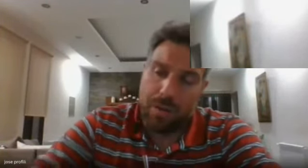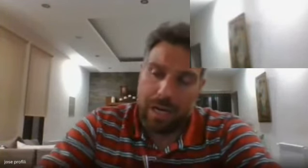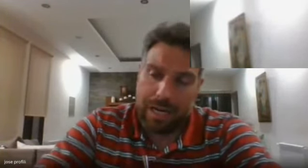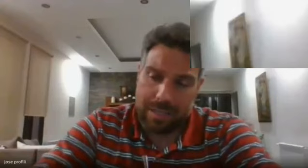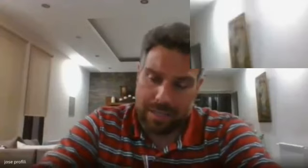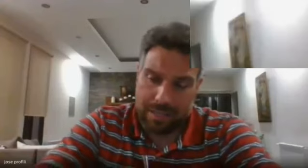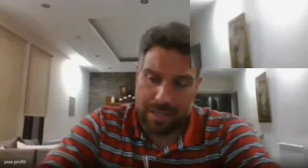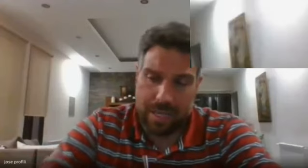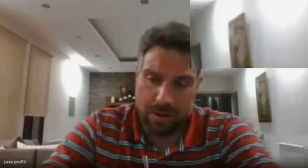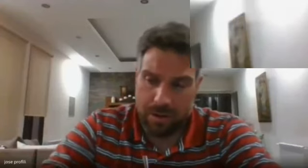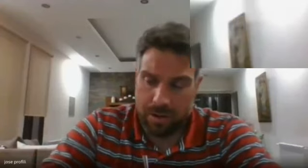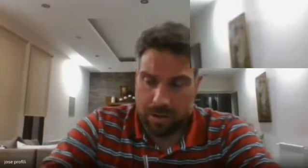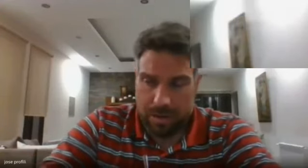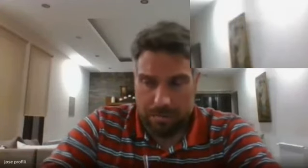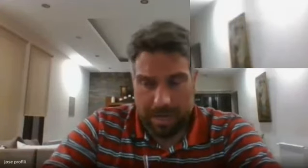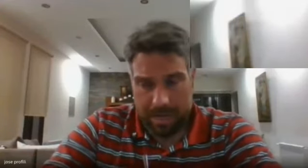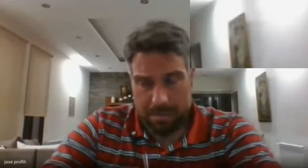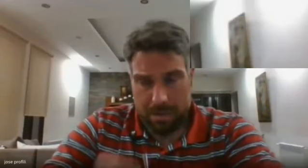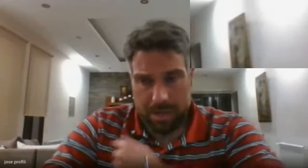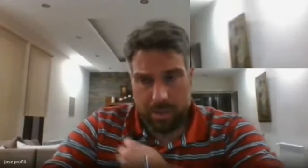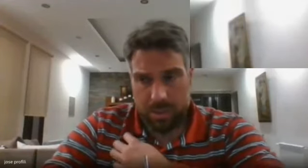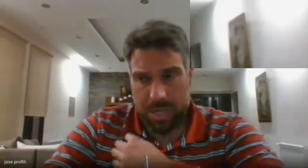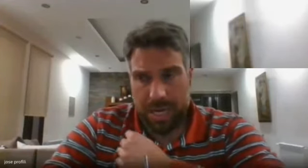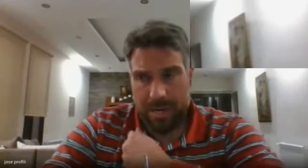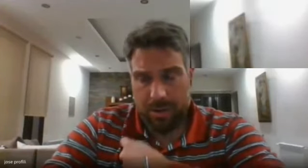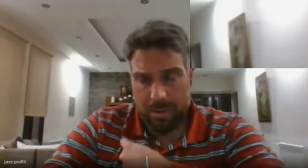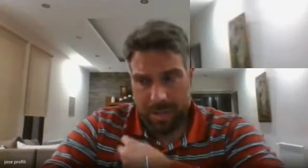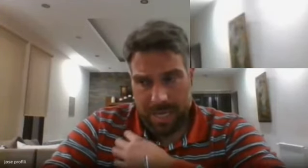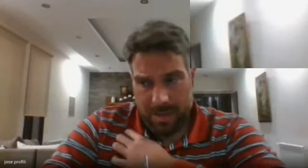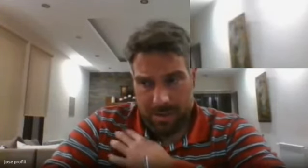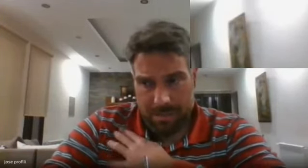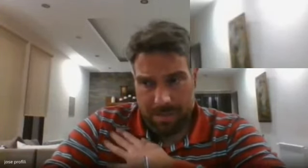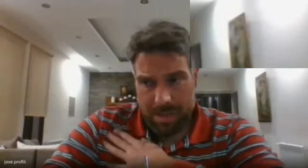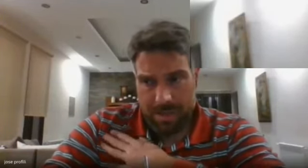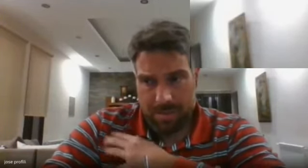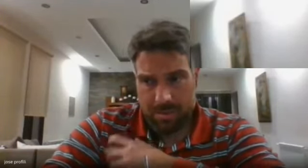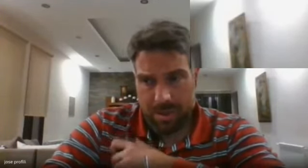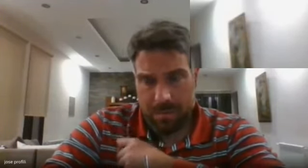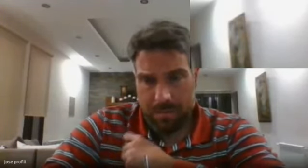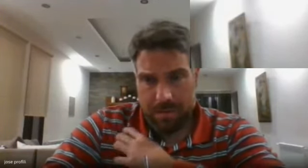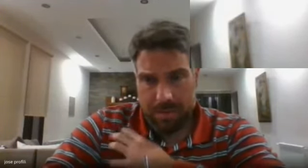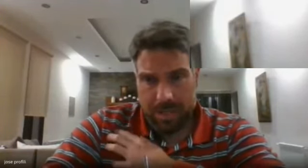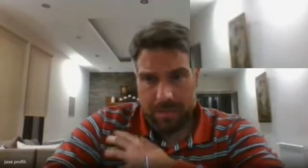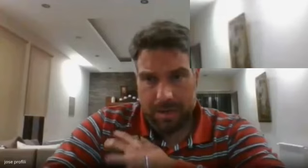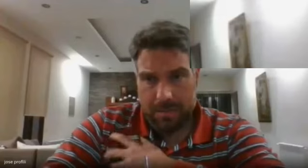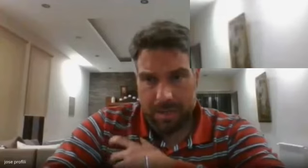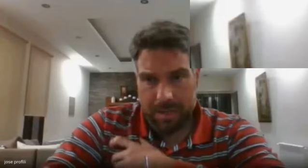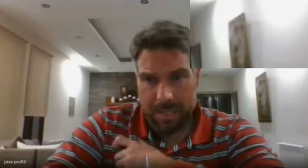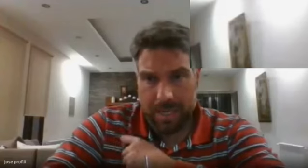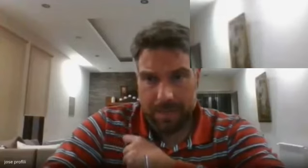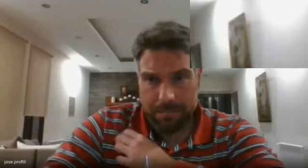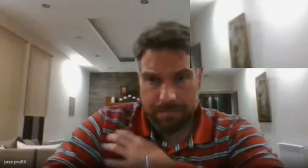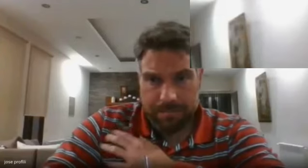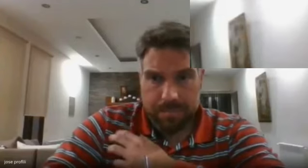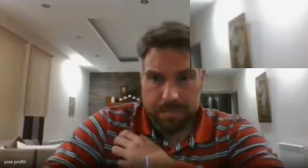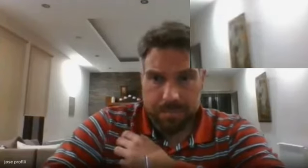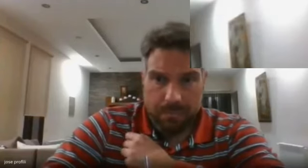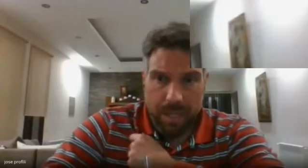también, algunas clases que se dieron para que las puedan escuchar, los videos también que subió la profesora también los puedan